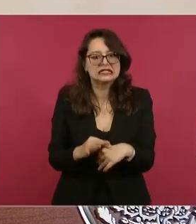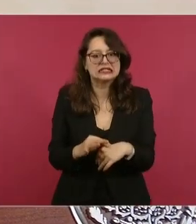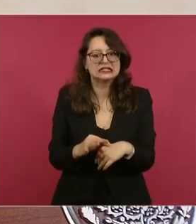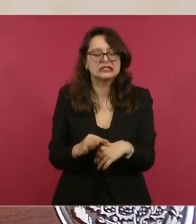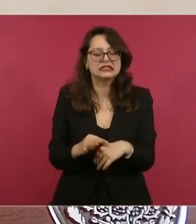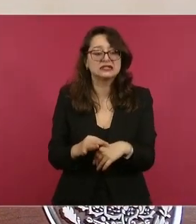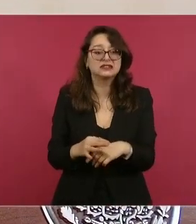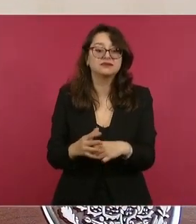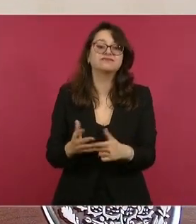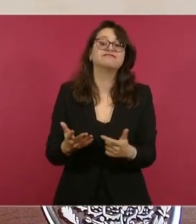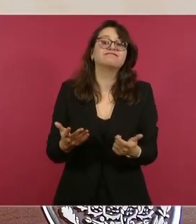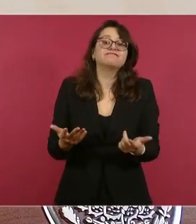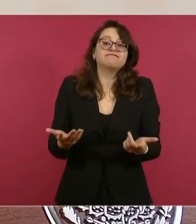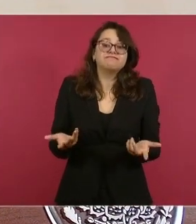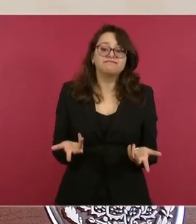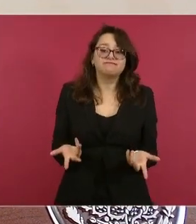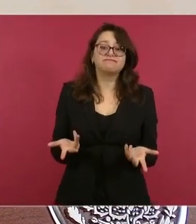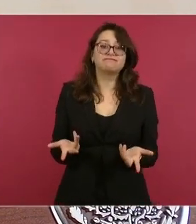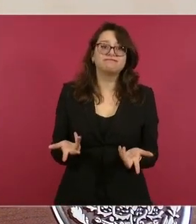son